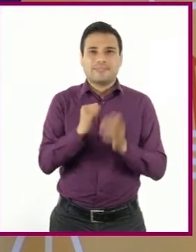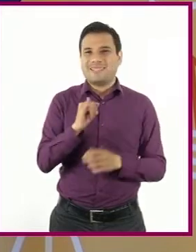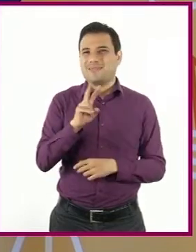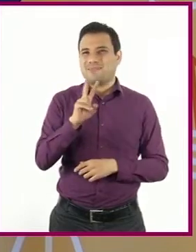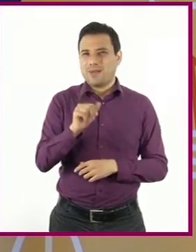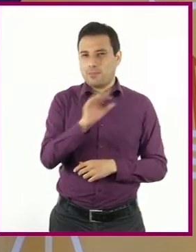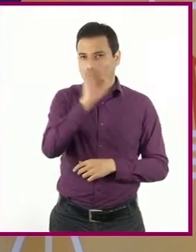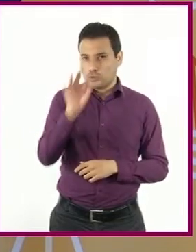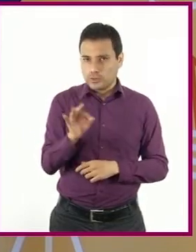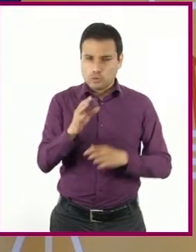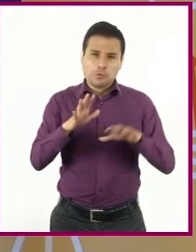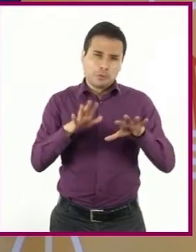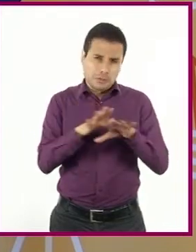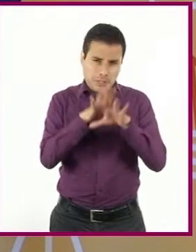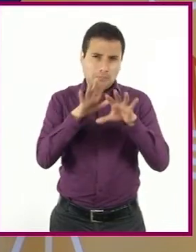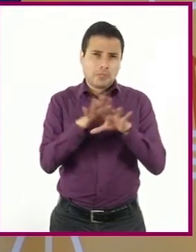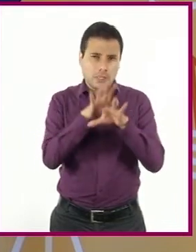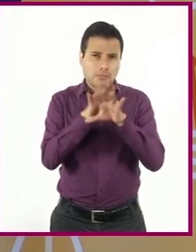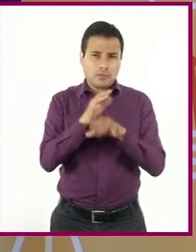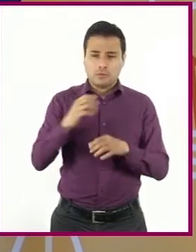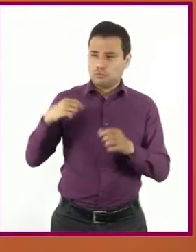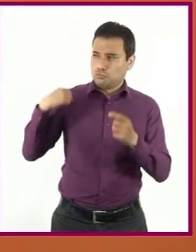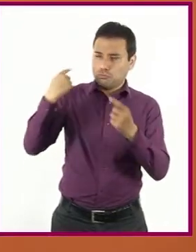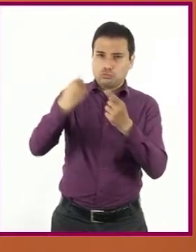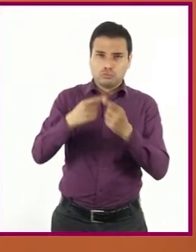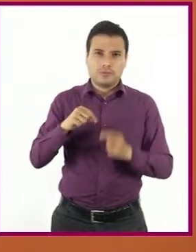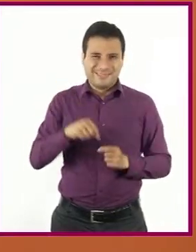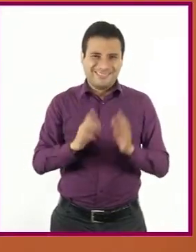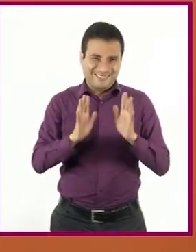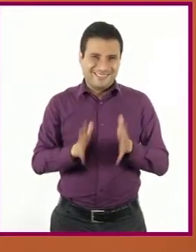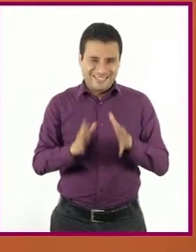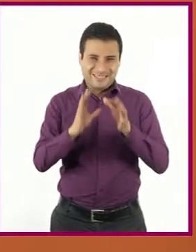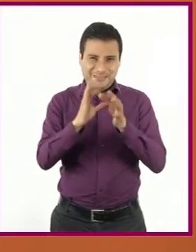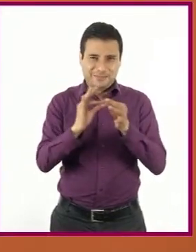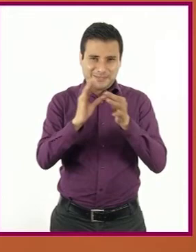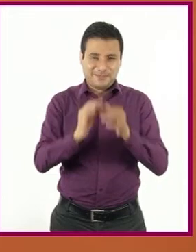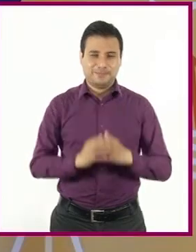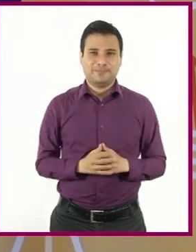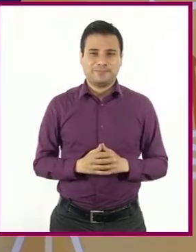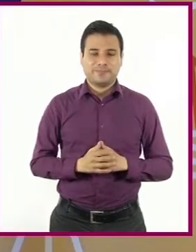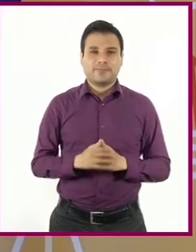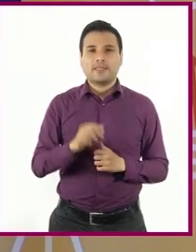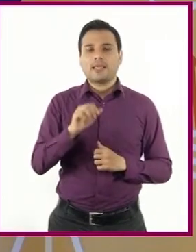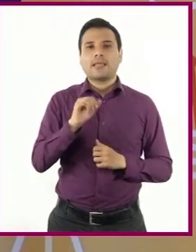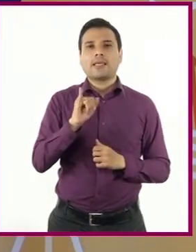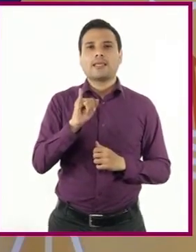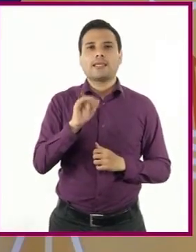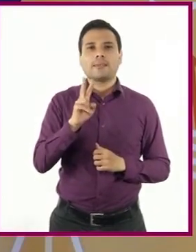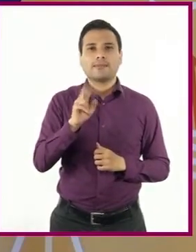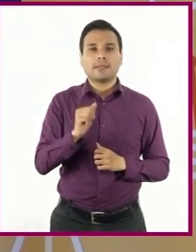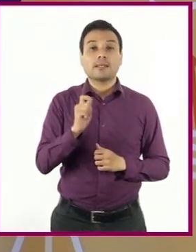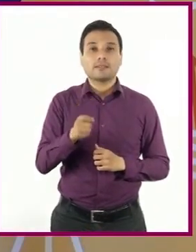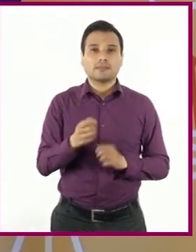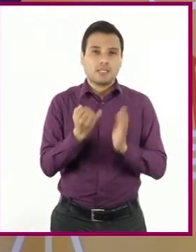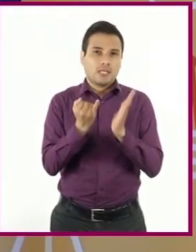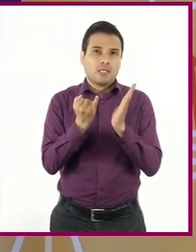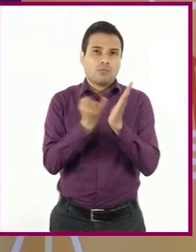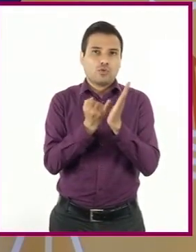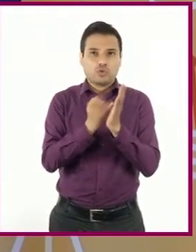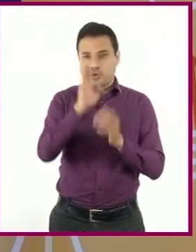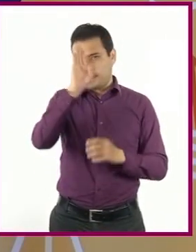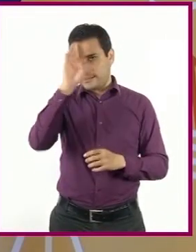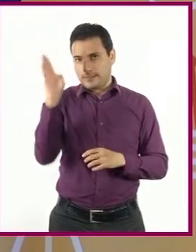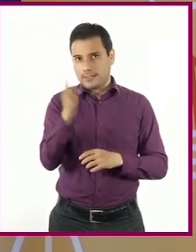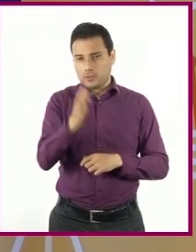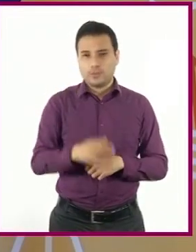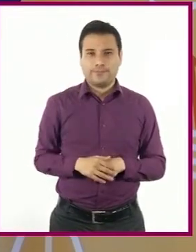valor agregado IVA, que se ha explicado en la sesión. El IVA es un impuesto indirecto que se